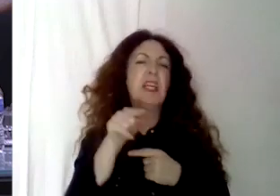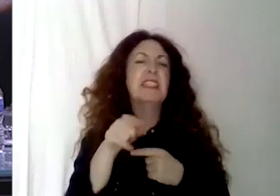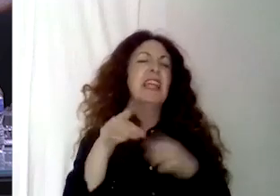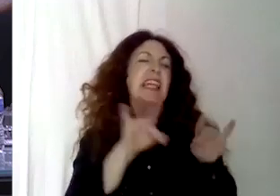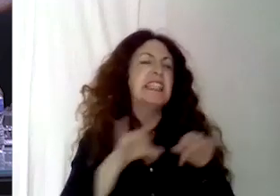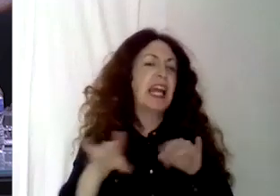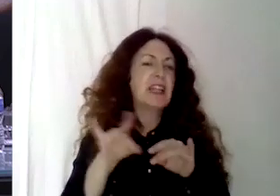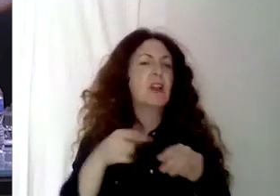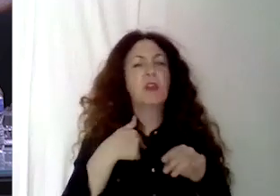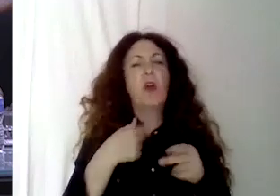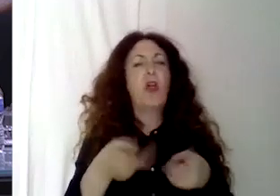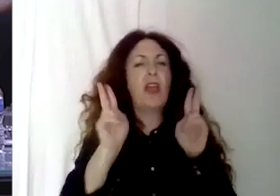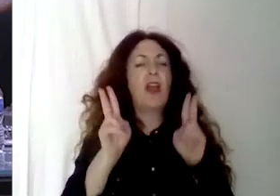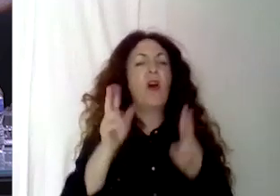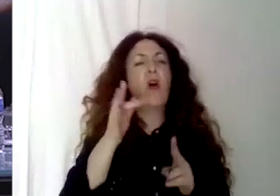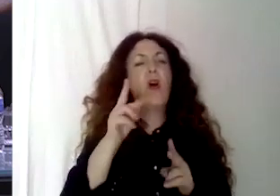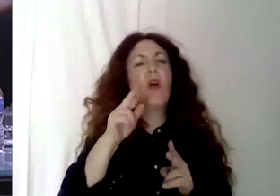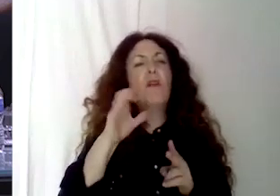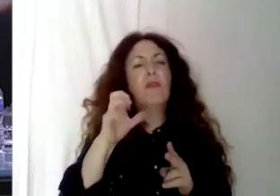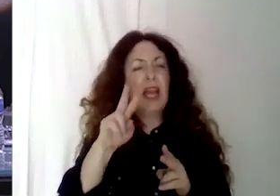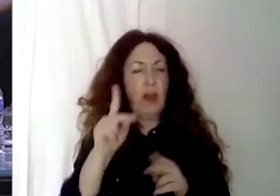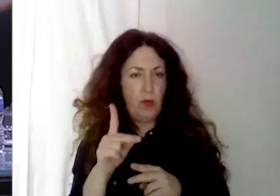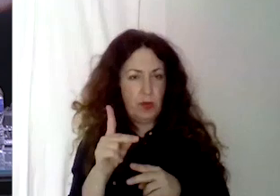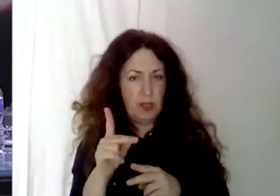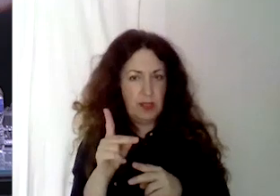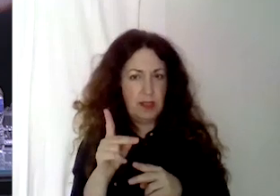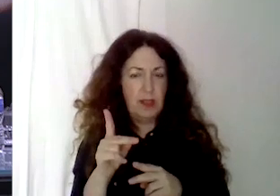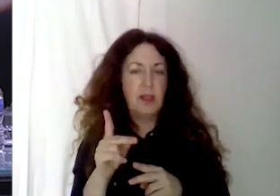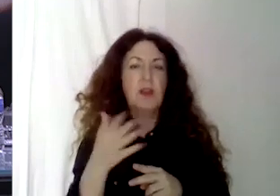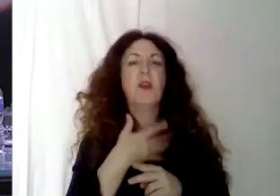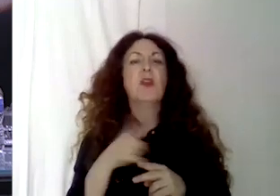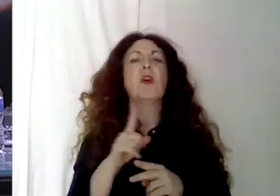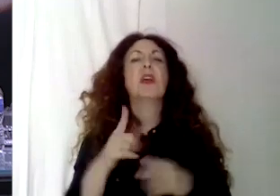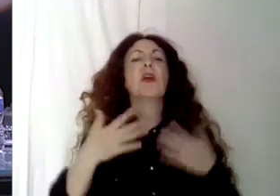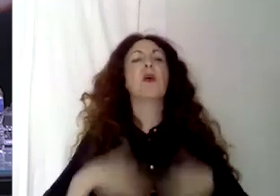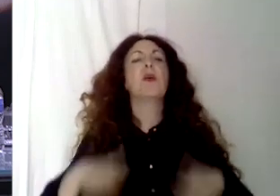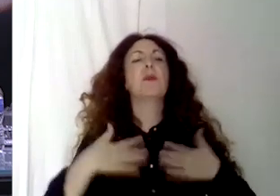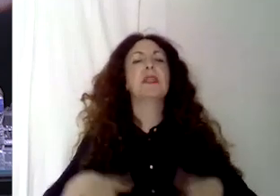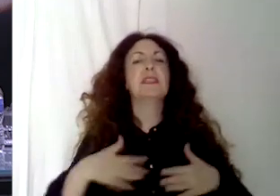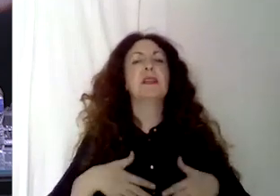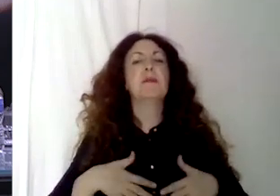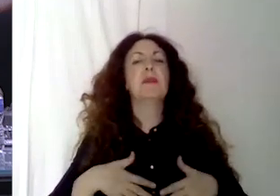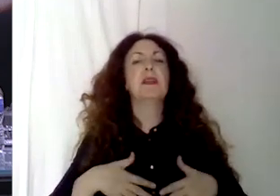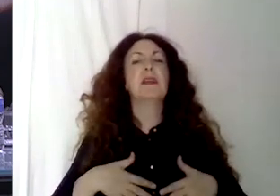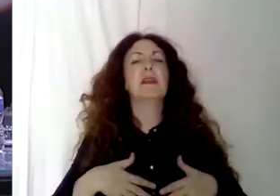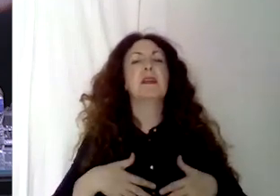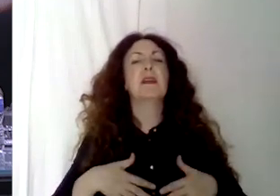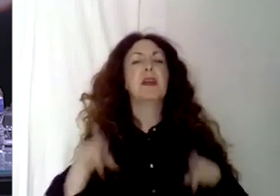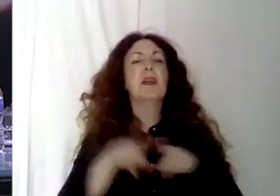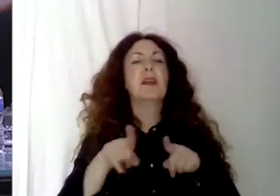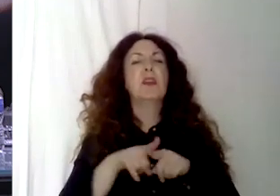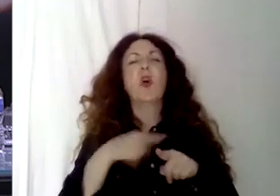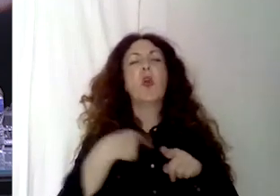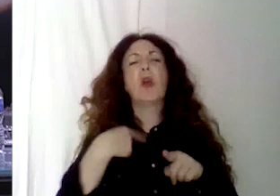más. No quiero vestirme con la ropa de Thomas Mann. Ni quiero llevar a un sanatorio a un